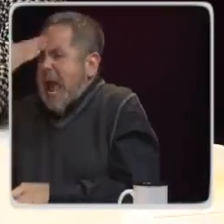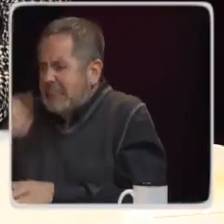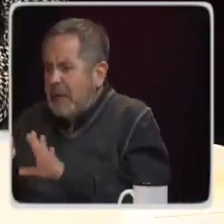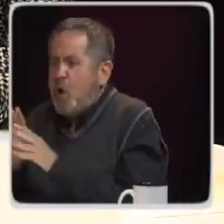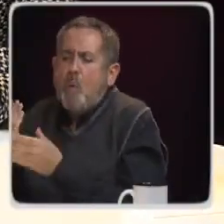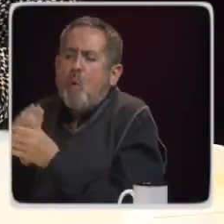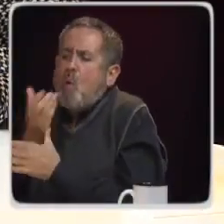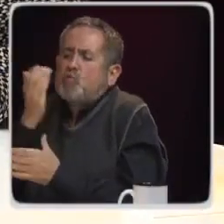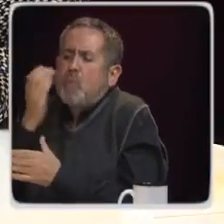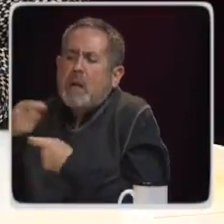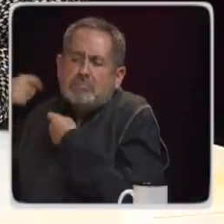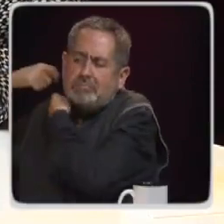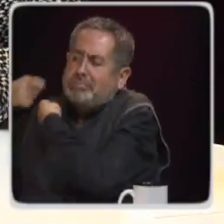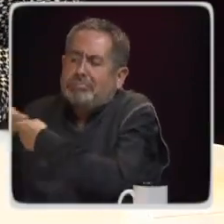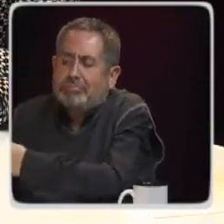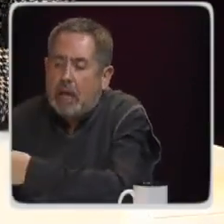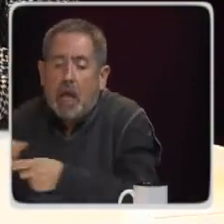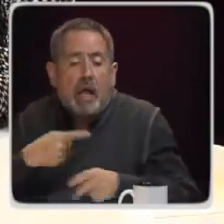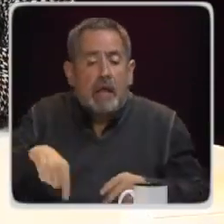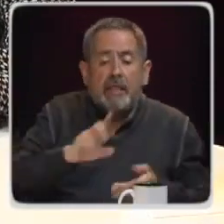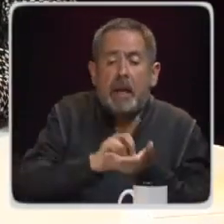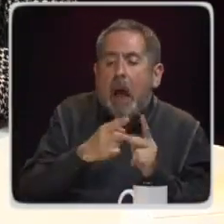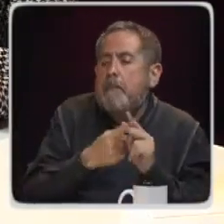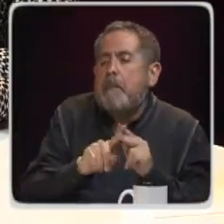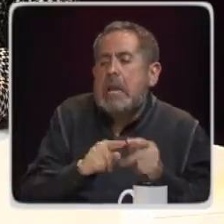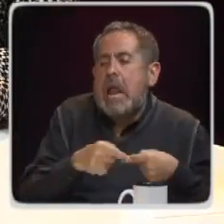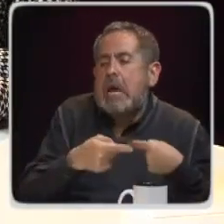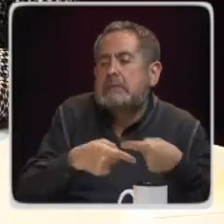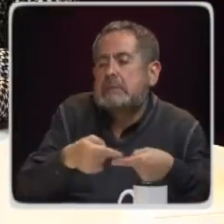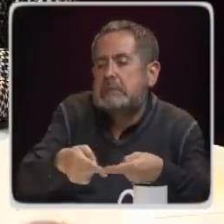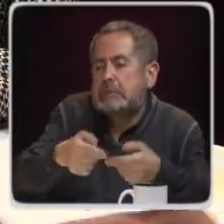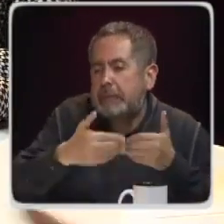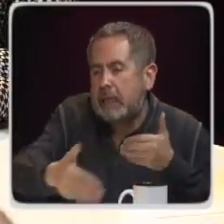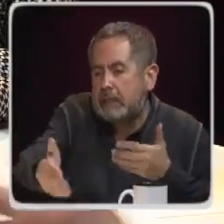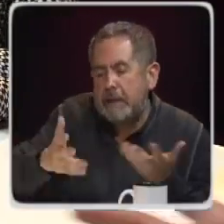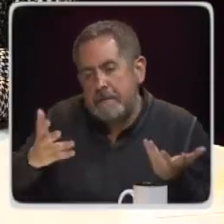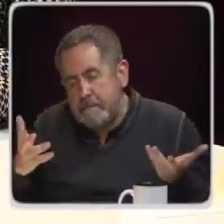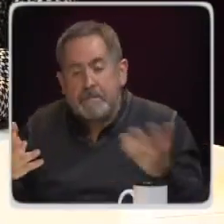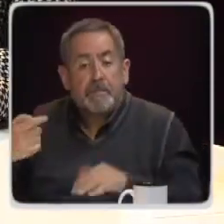un profesor francés que vino a México en el año de